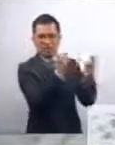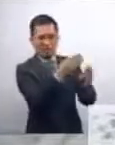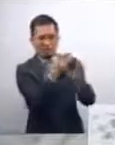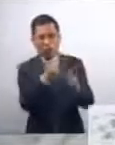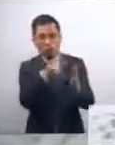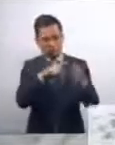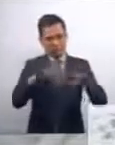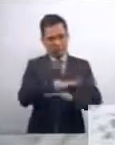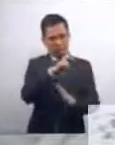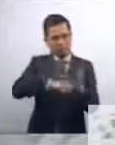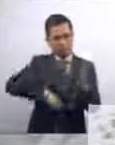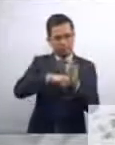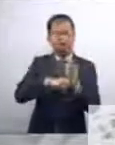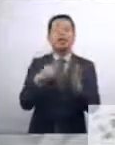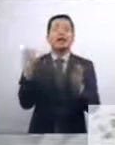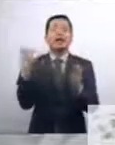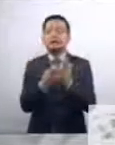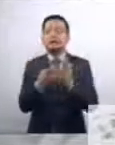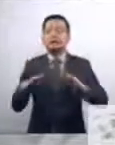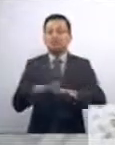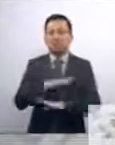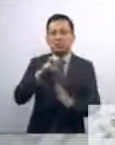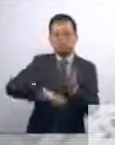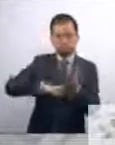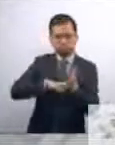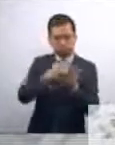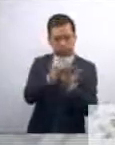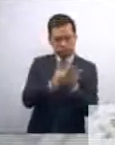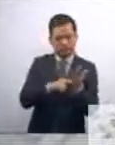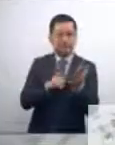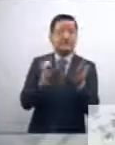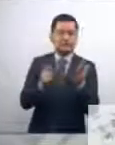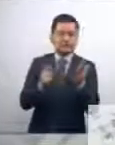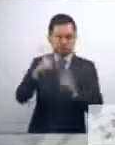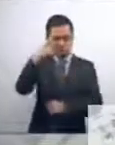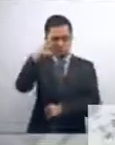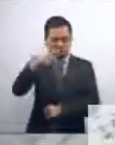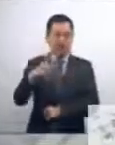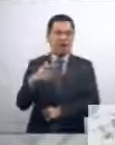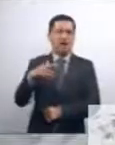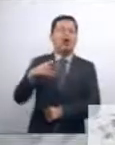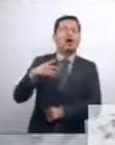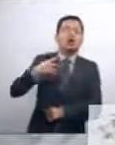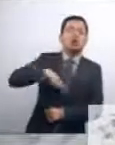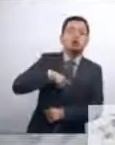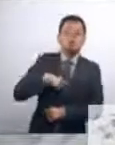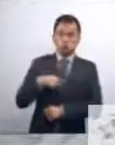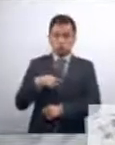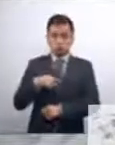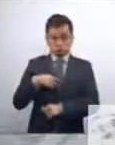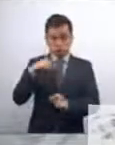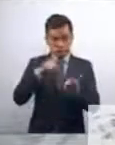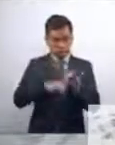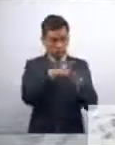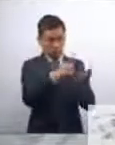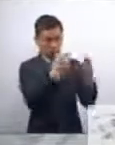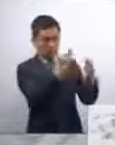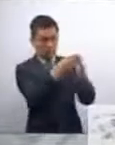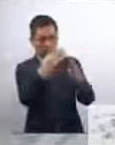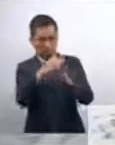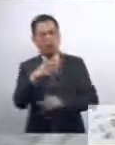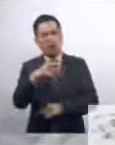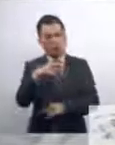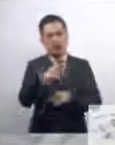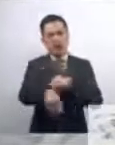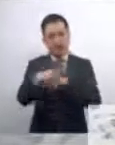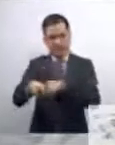Esta reforma tiene como objetivo ampliar la información necesaria para el análisis de riesgo de las entidades financieras y, por